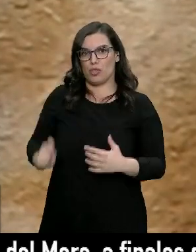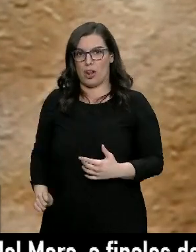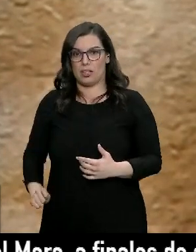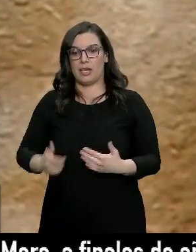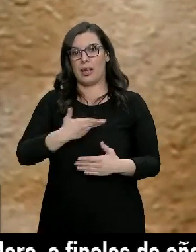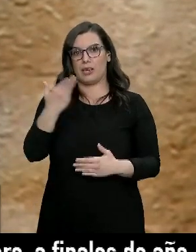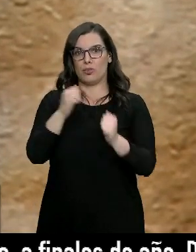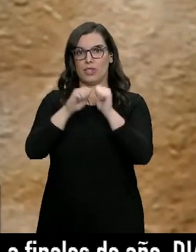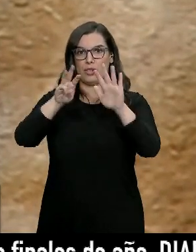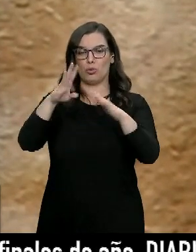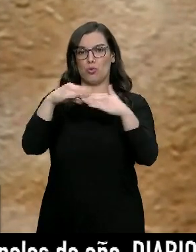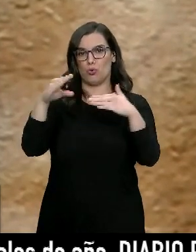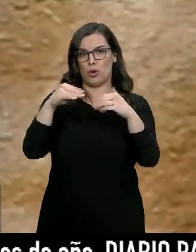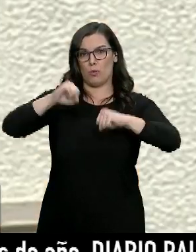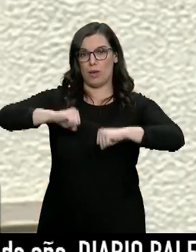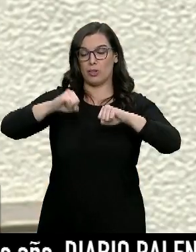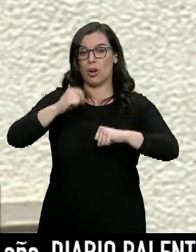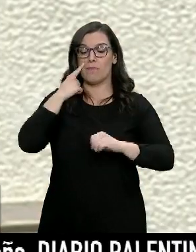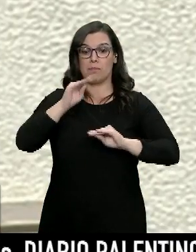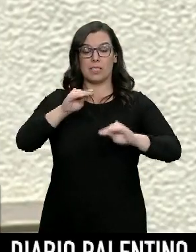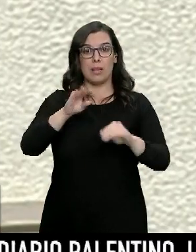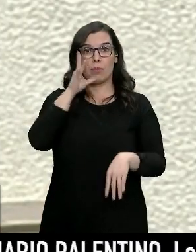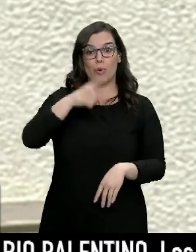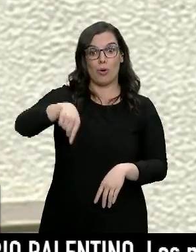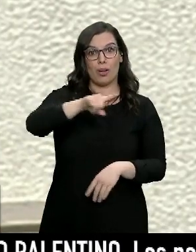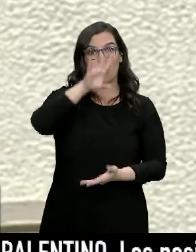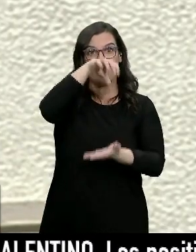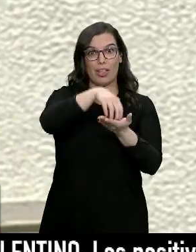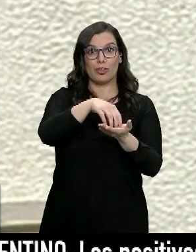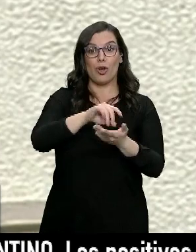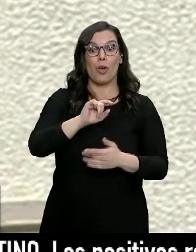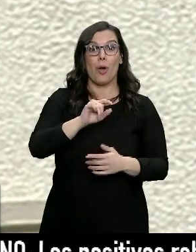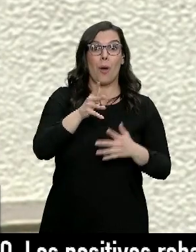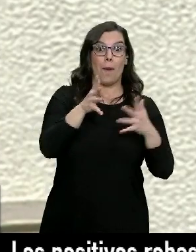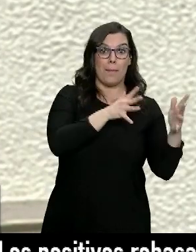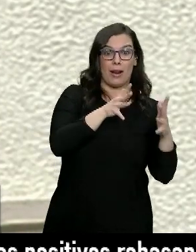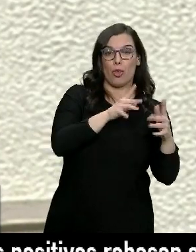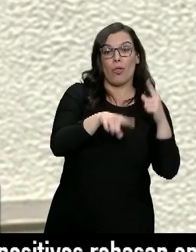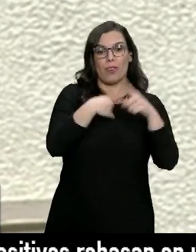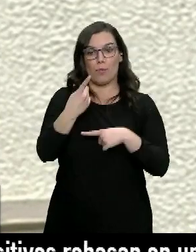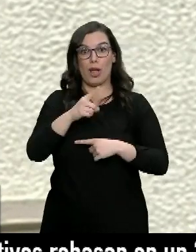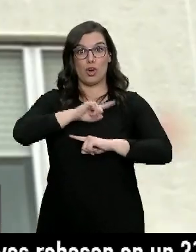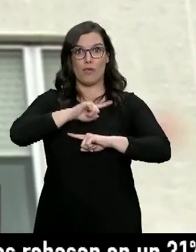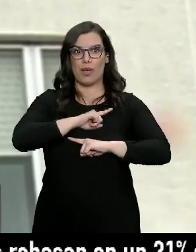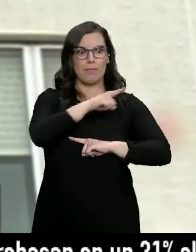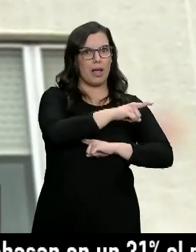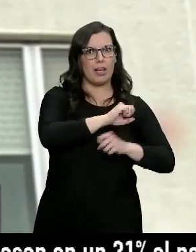28 usuarios. Llama la atención que el centro estuvo libre de COVID en la primera y la segunda ola de la